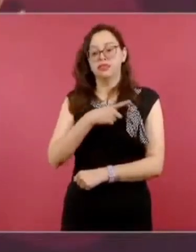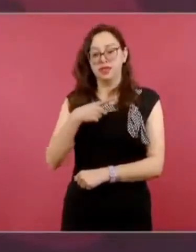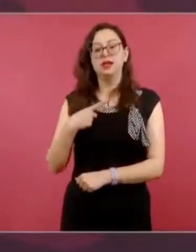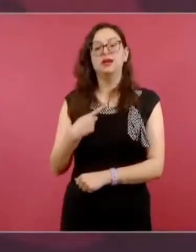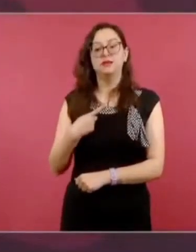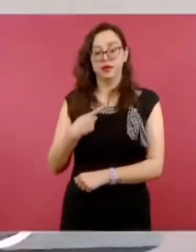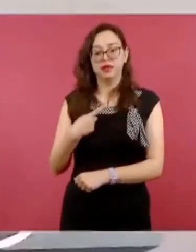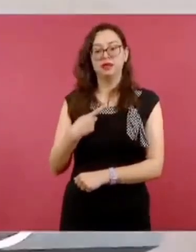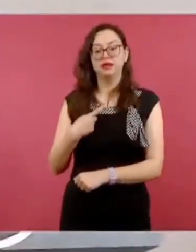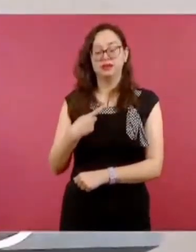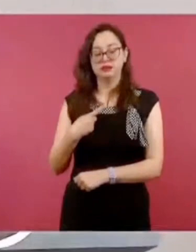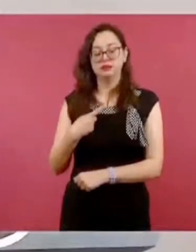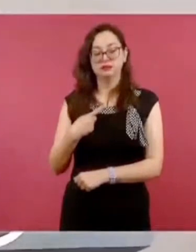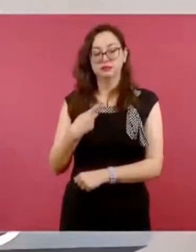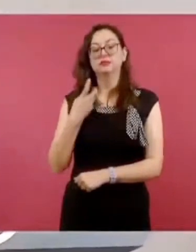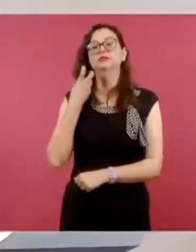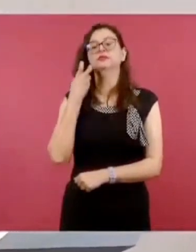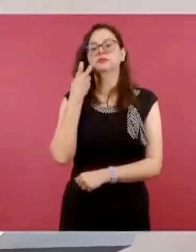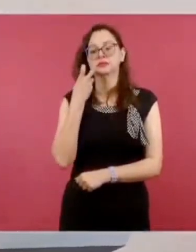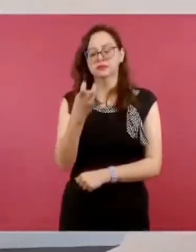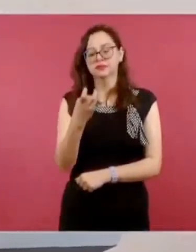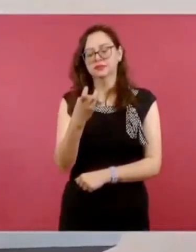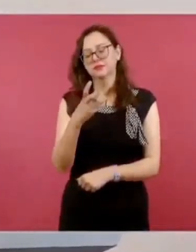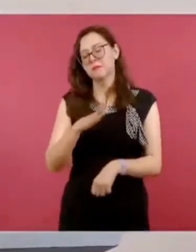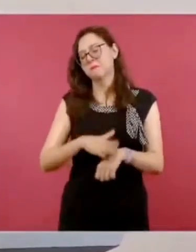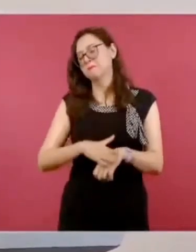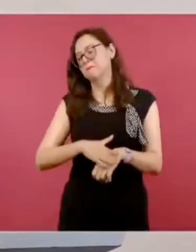es lo que blinda,